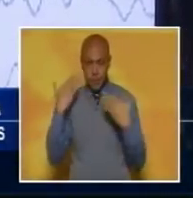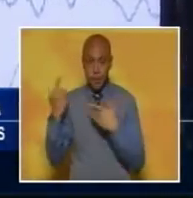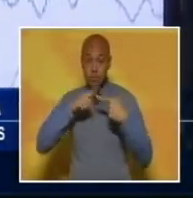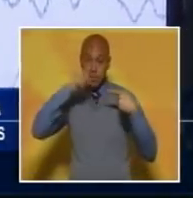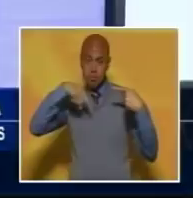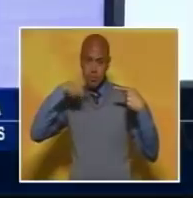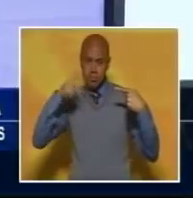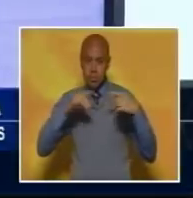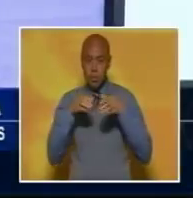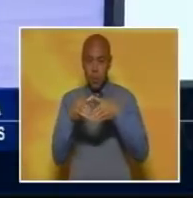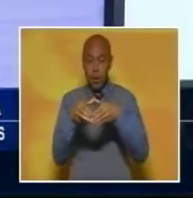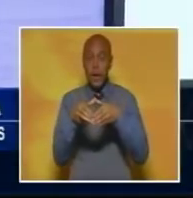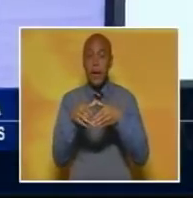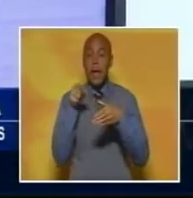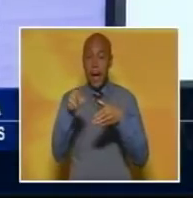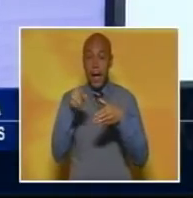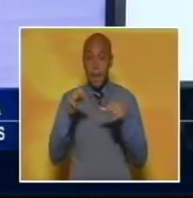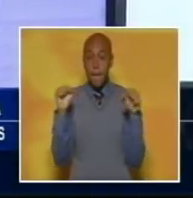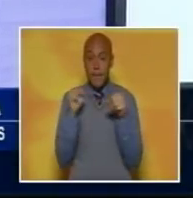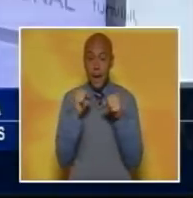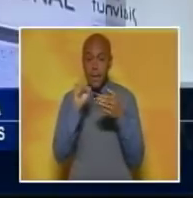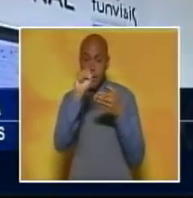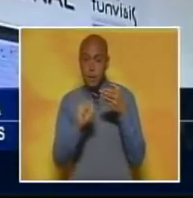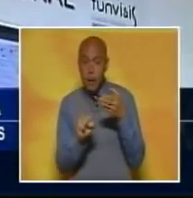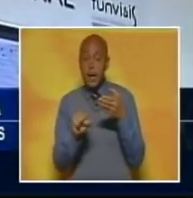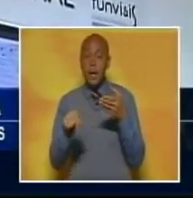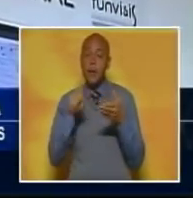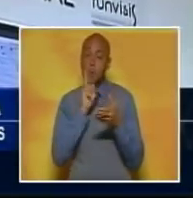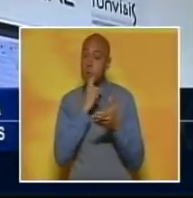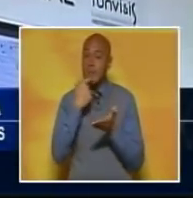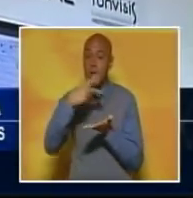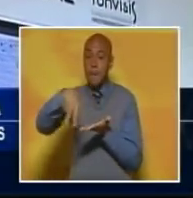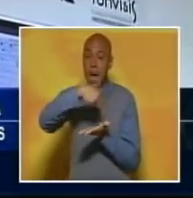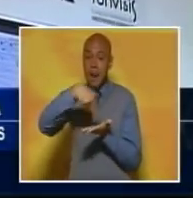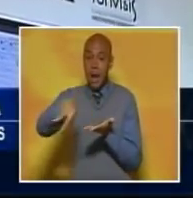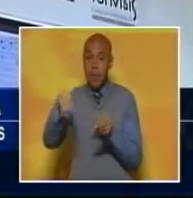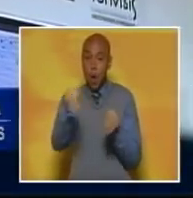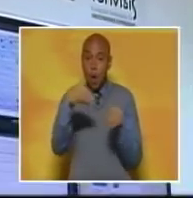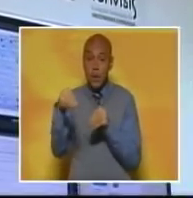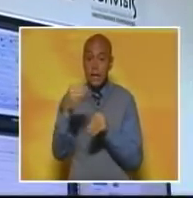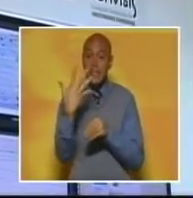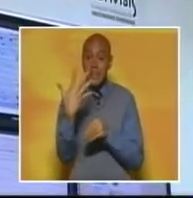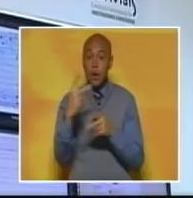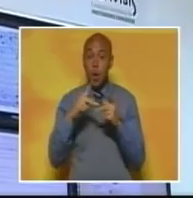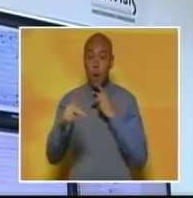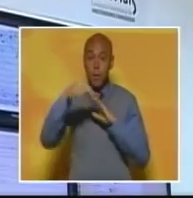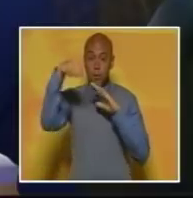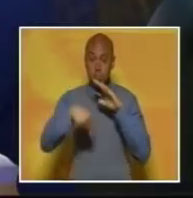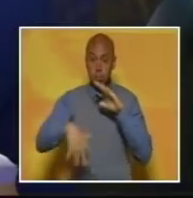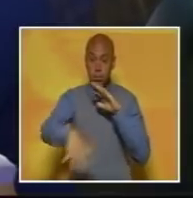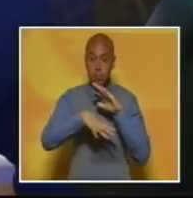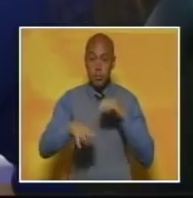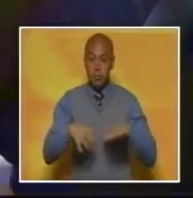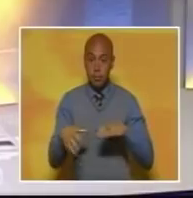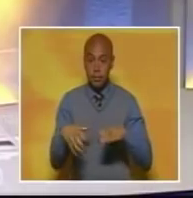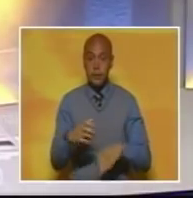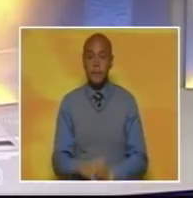se registró al suroeste de la población de Bailadores, con una profundidad de 5 kilómetros.